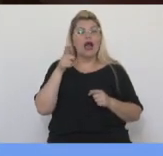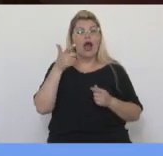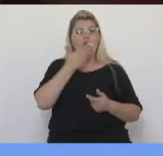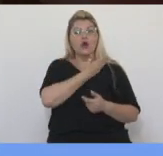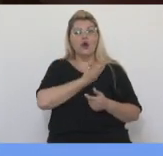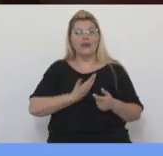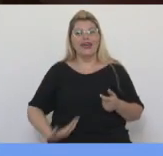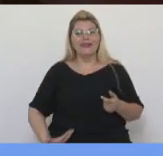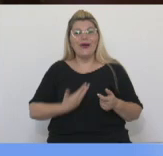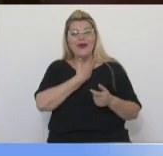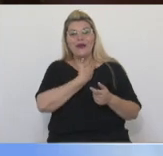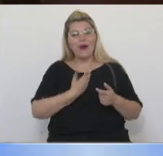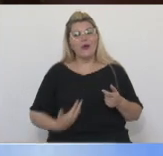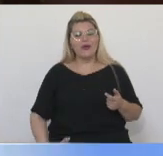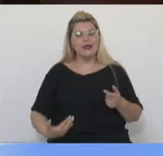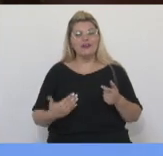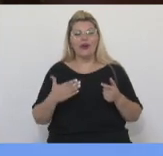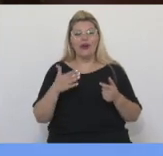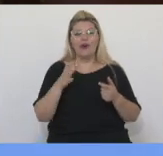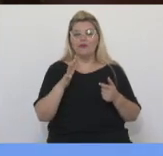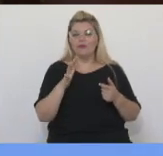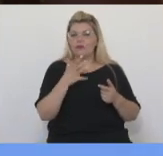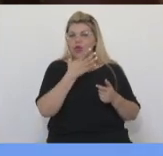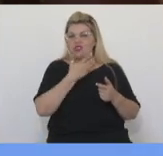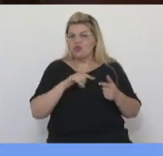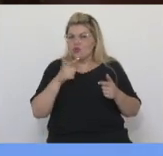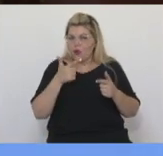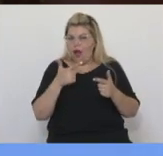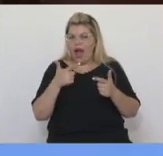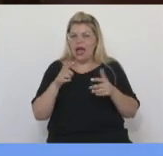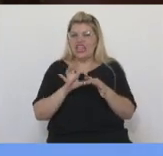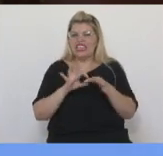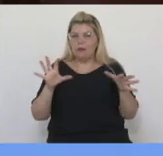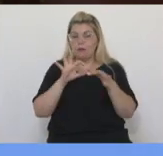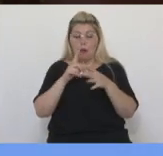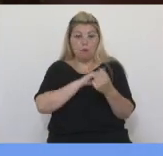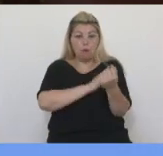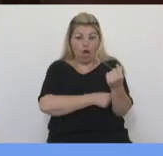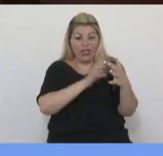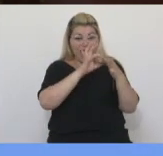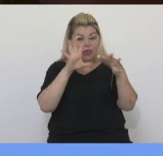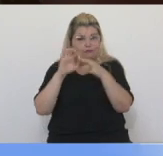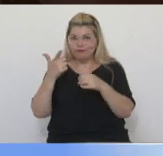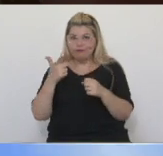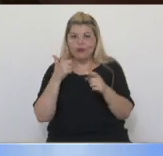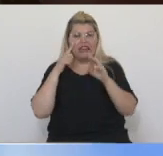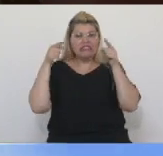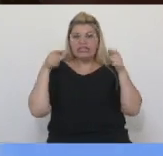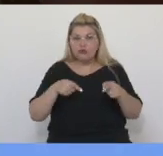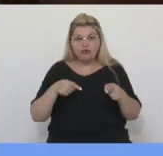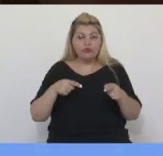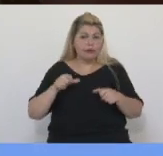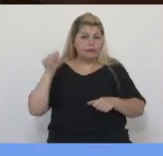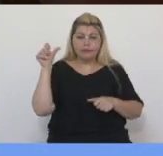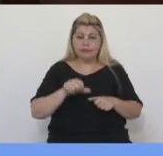no hay independencia de los poderes no funcionan las instituciones y está violentado el